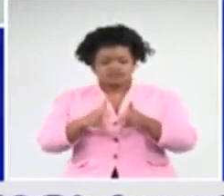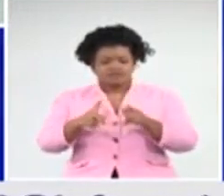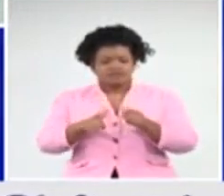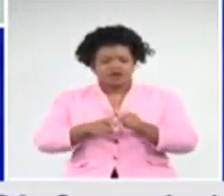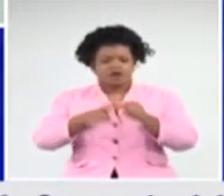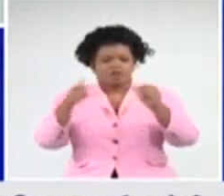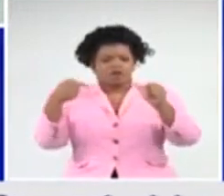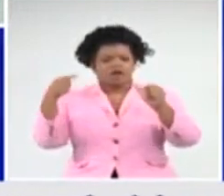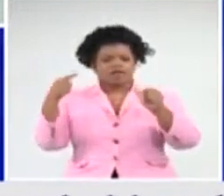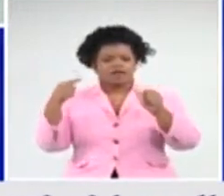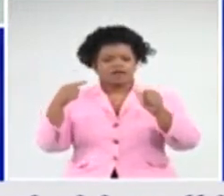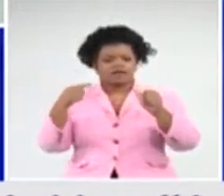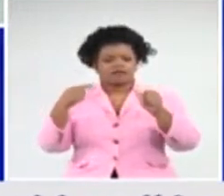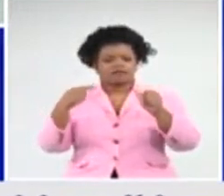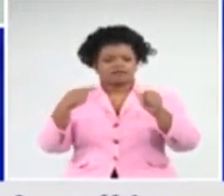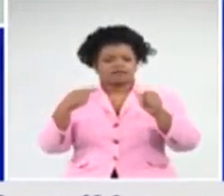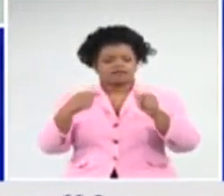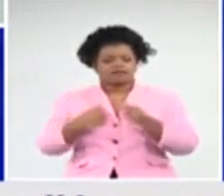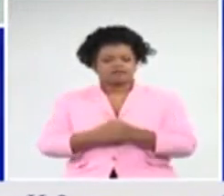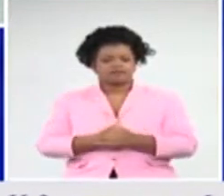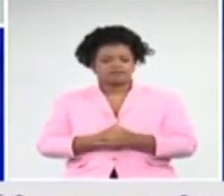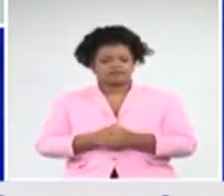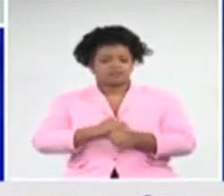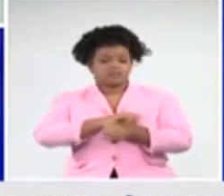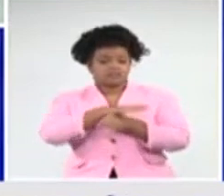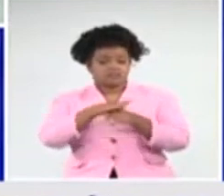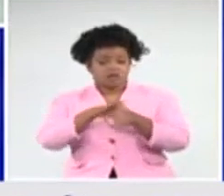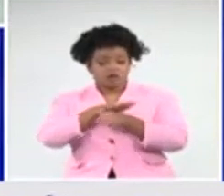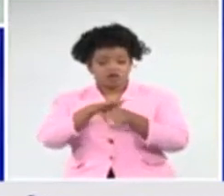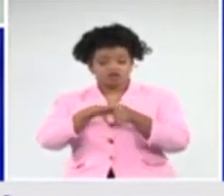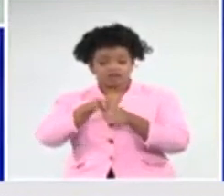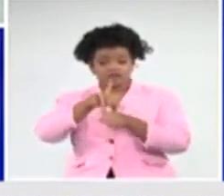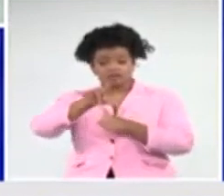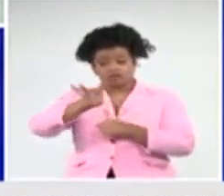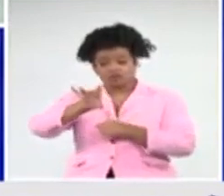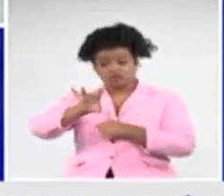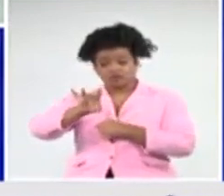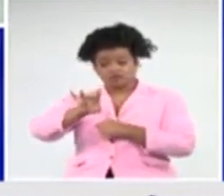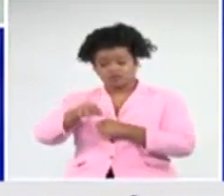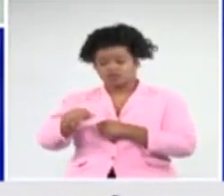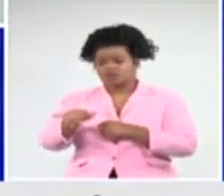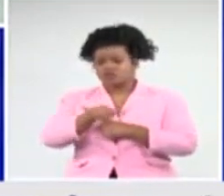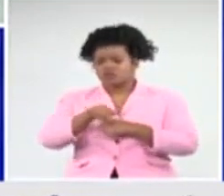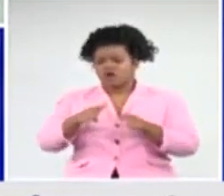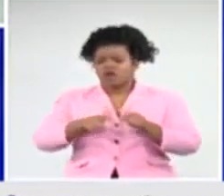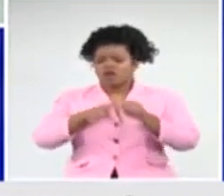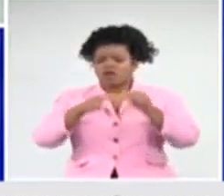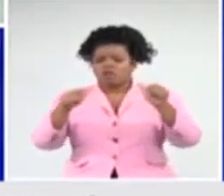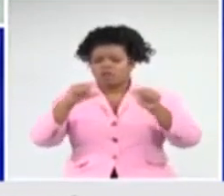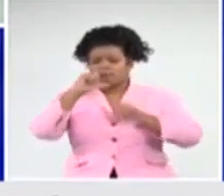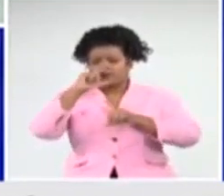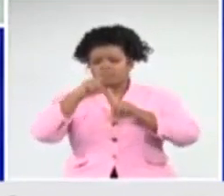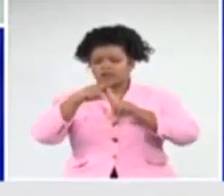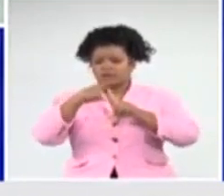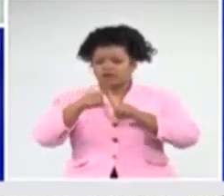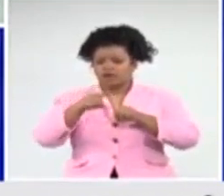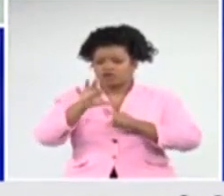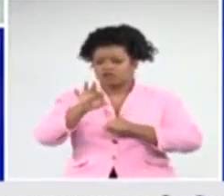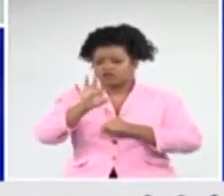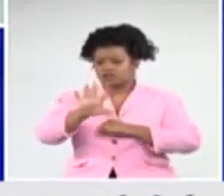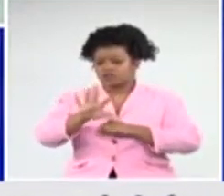San José de las Lajas con 115, pero también es elevado Batabanó con 85, Guines